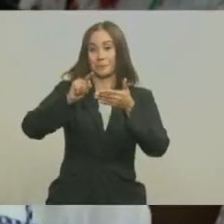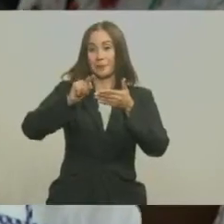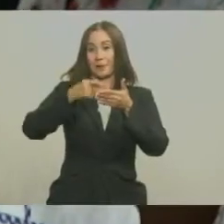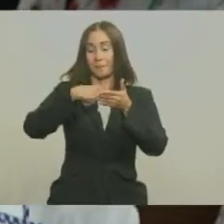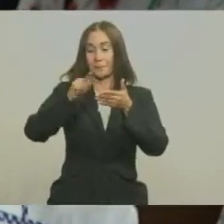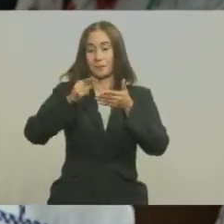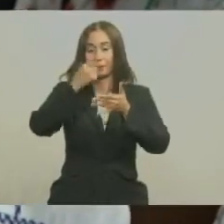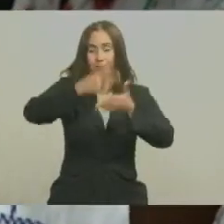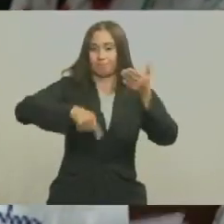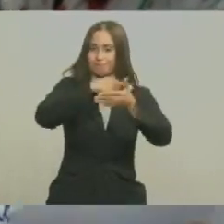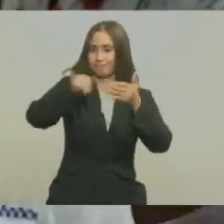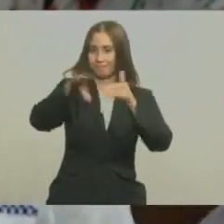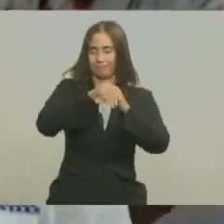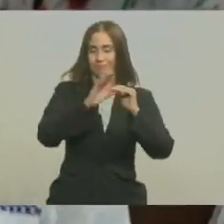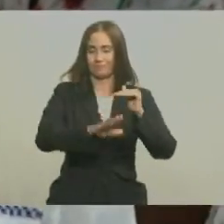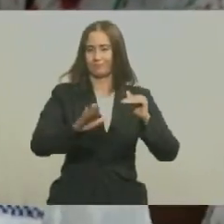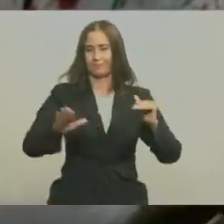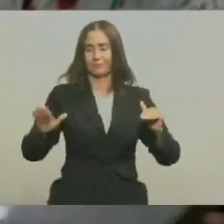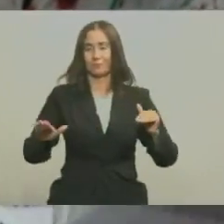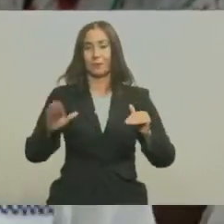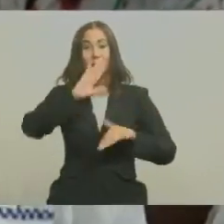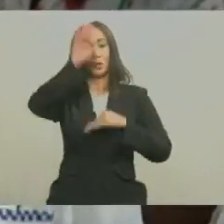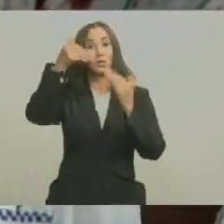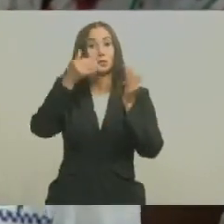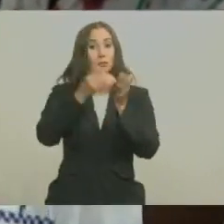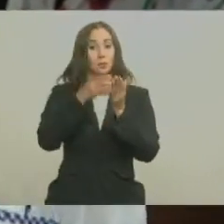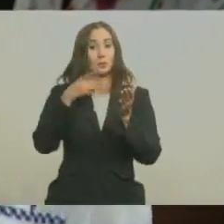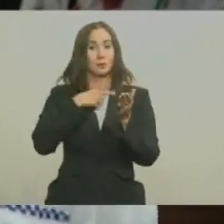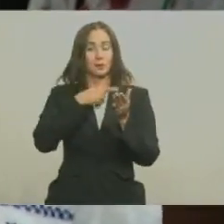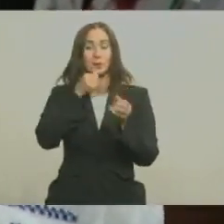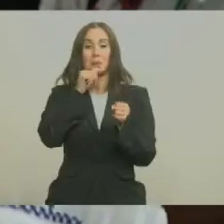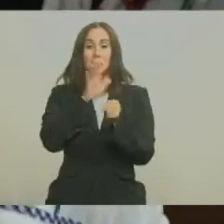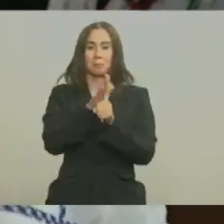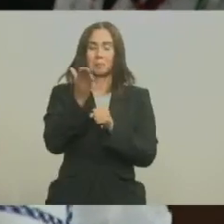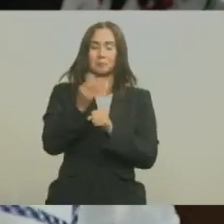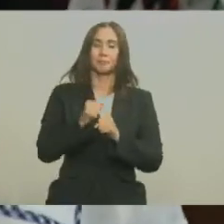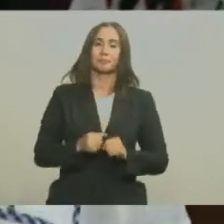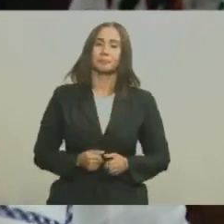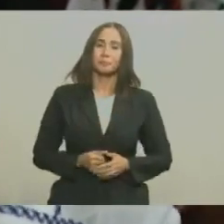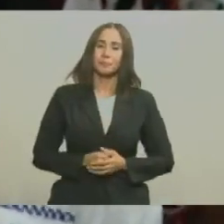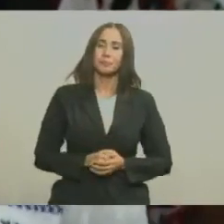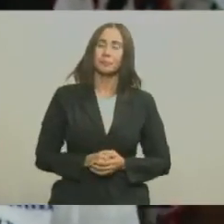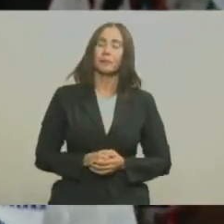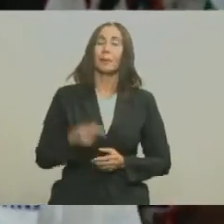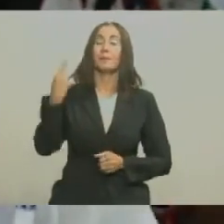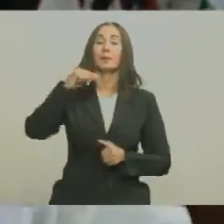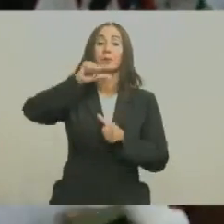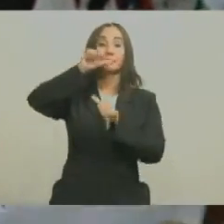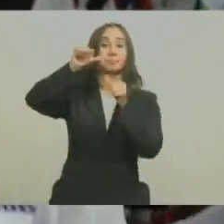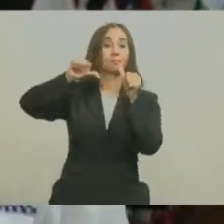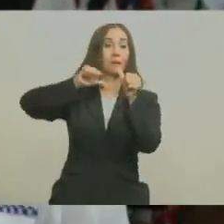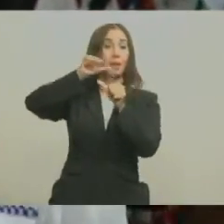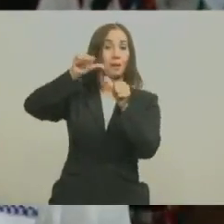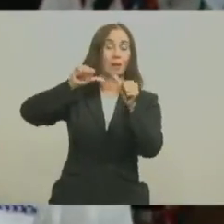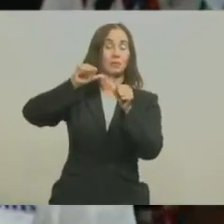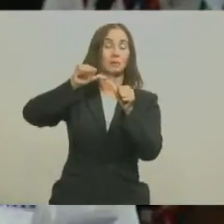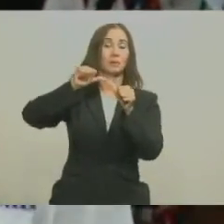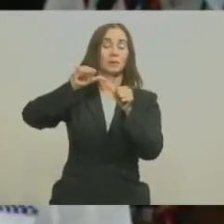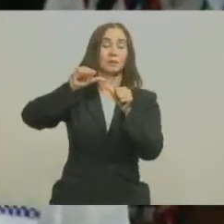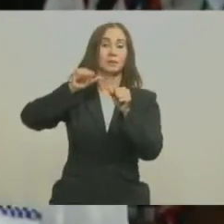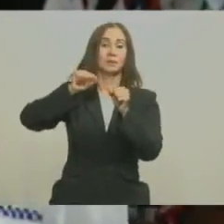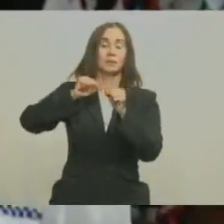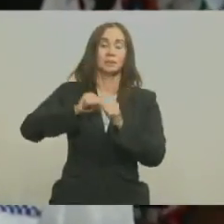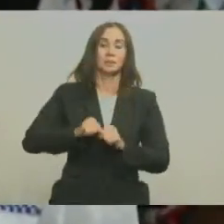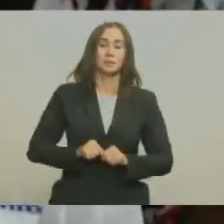ya definitivamente lo que es el matrimonio infantil, y todos los legisladores se han comprometido. Pero, presidente, en la provincia de Azua, según las estadísticas